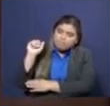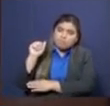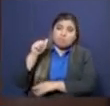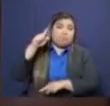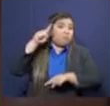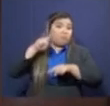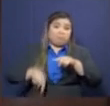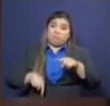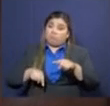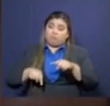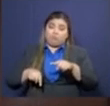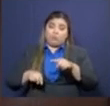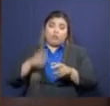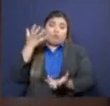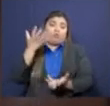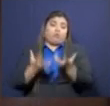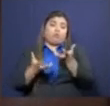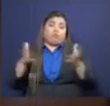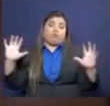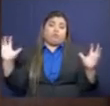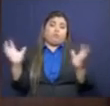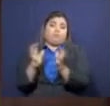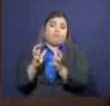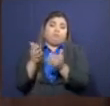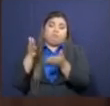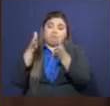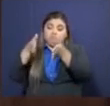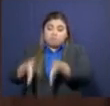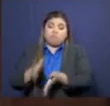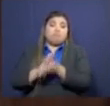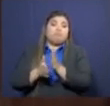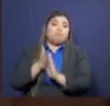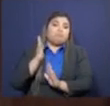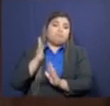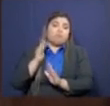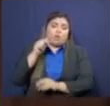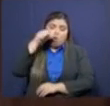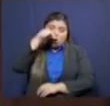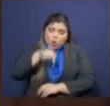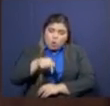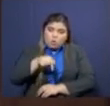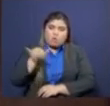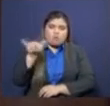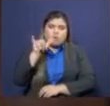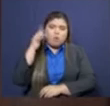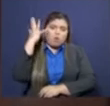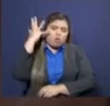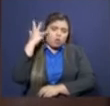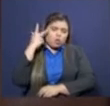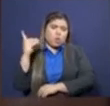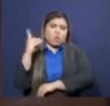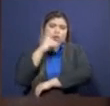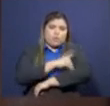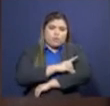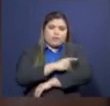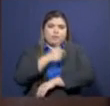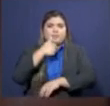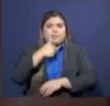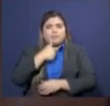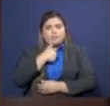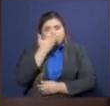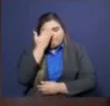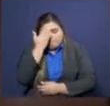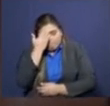como todos los días, me uno en el dolor de cada uno de ustedes.